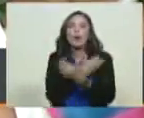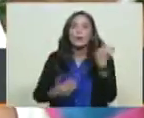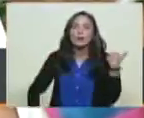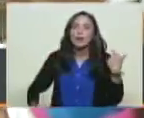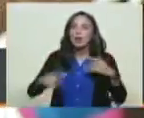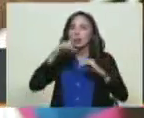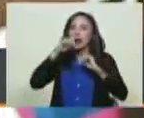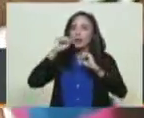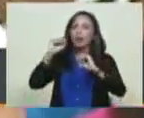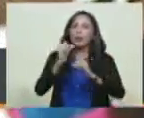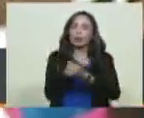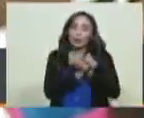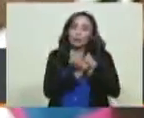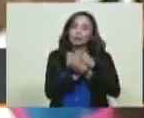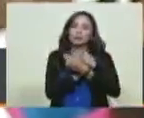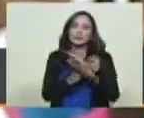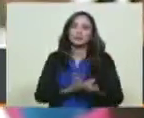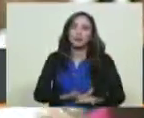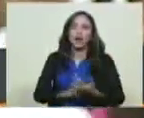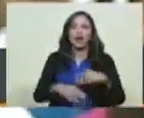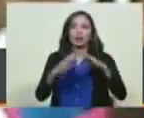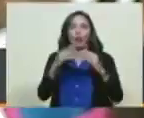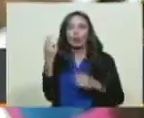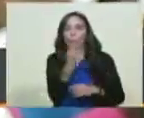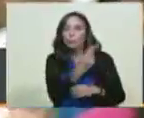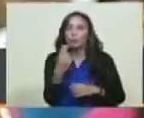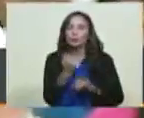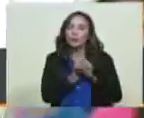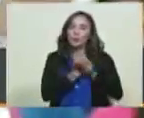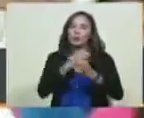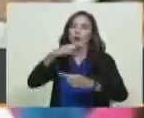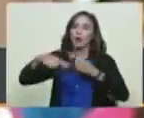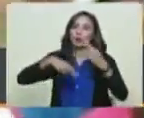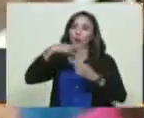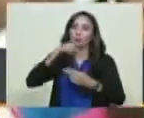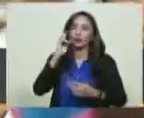con la revolución bolivariana y con todo esto móviles que hoy